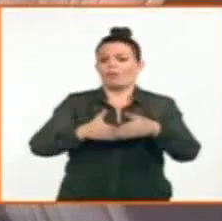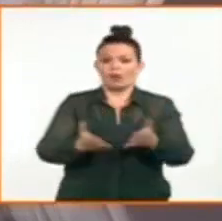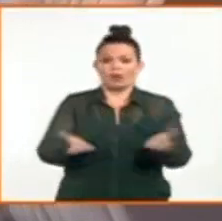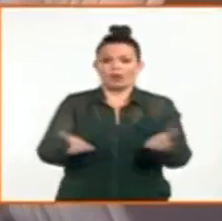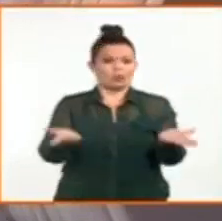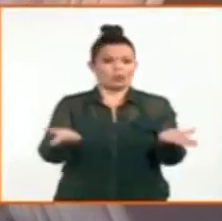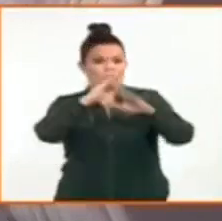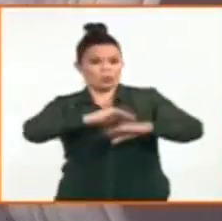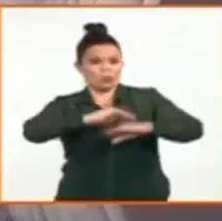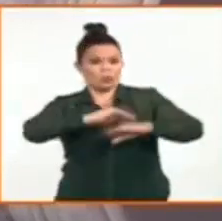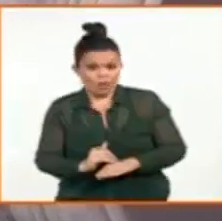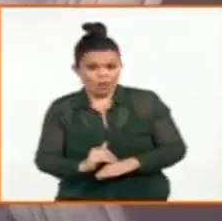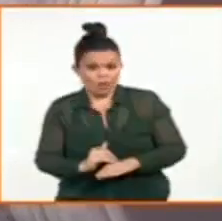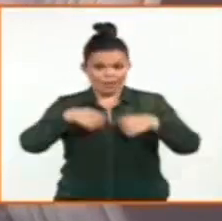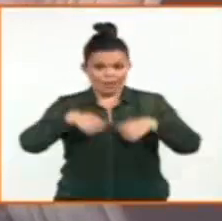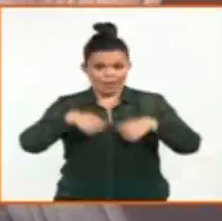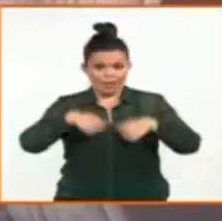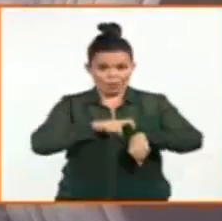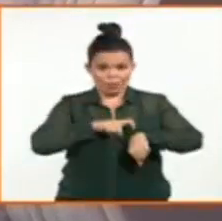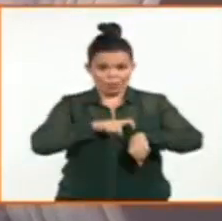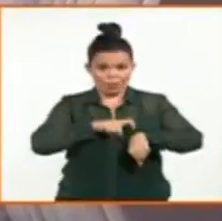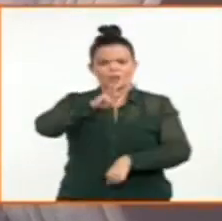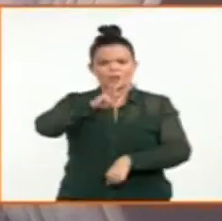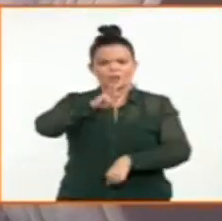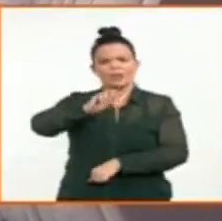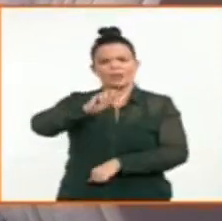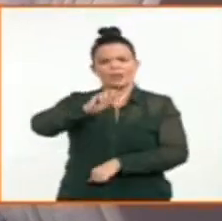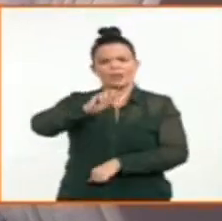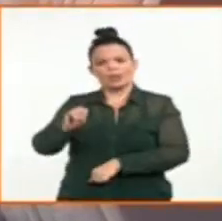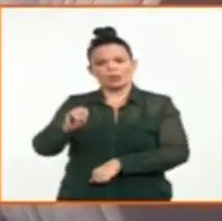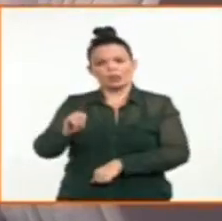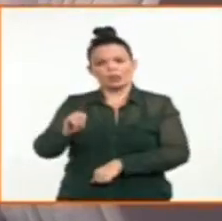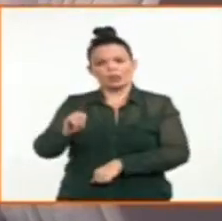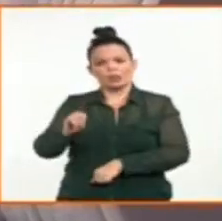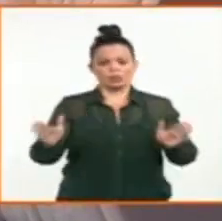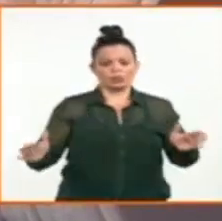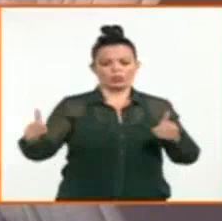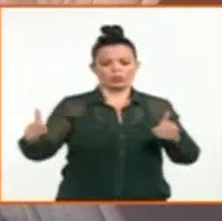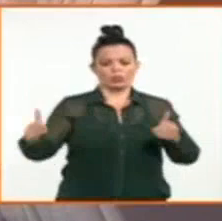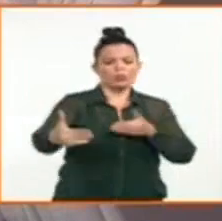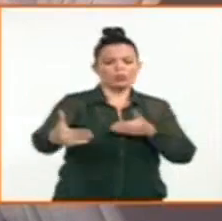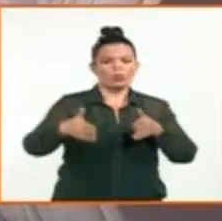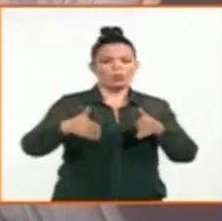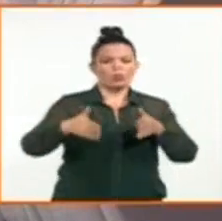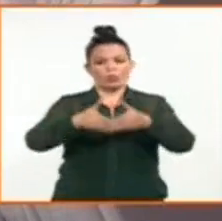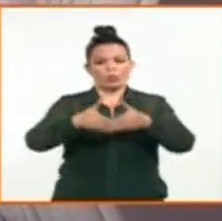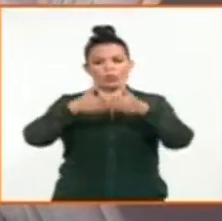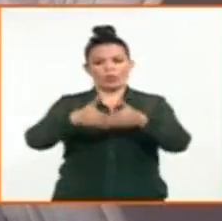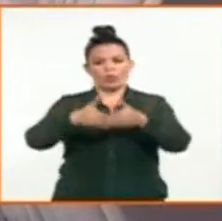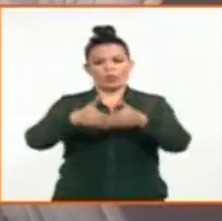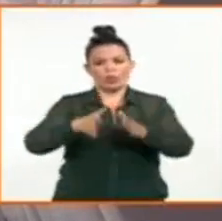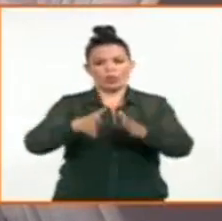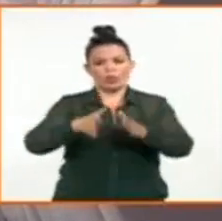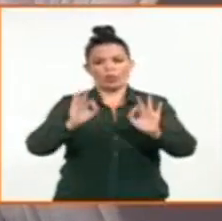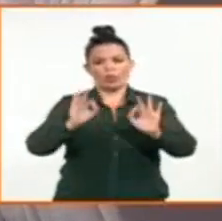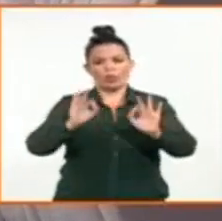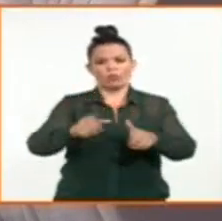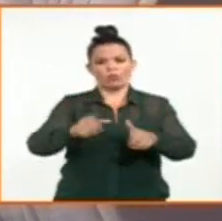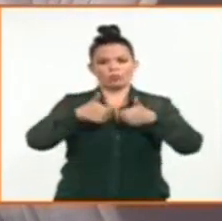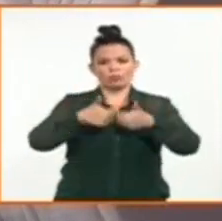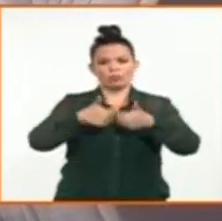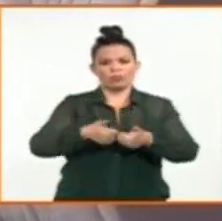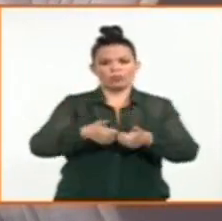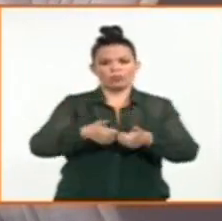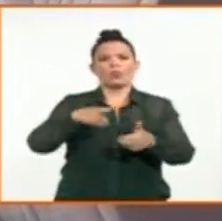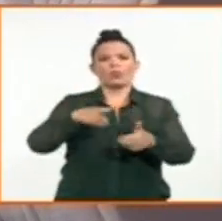hay más de 300 contenedores de la industria en diferentes puertos que tienen que ver con producciones y compromisos fundamentales